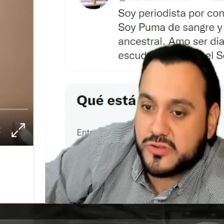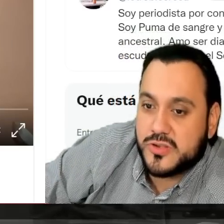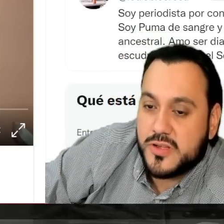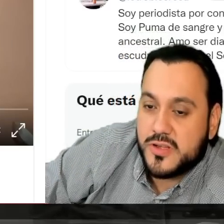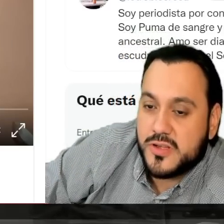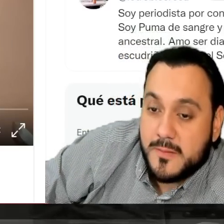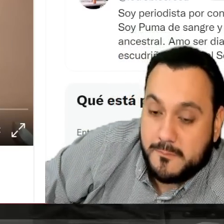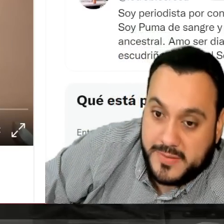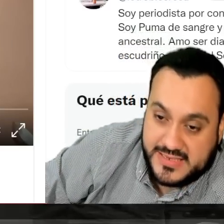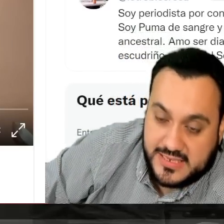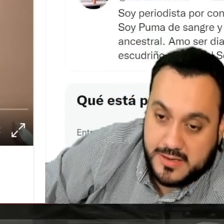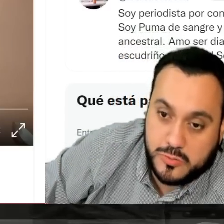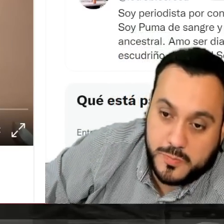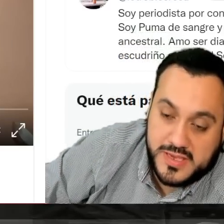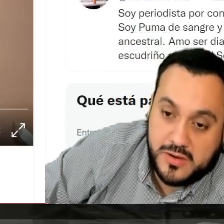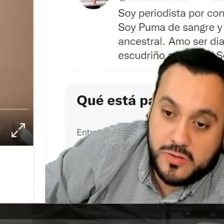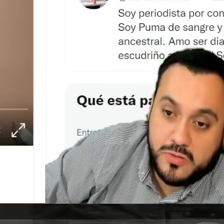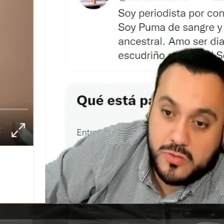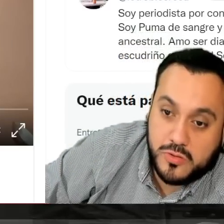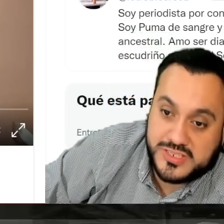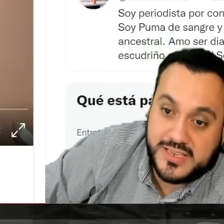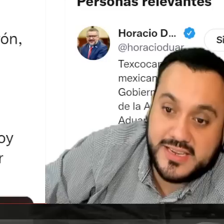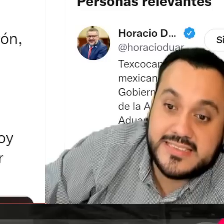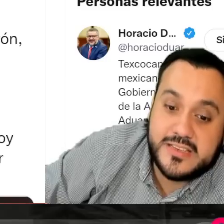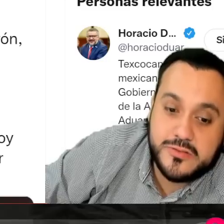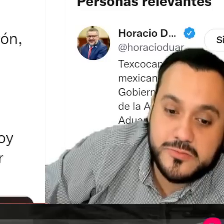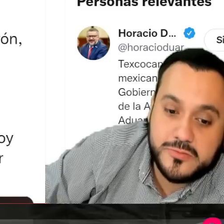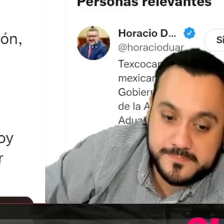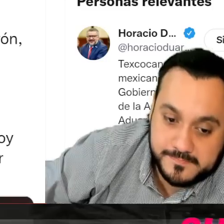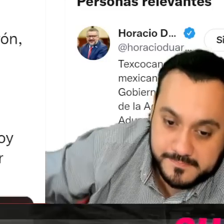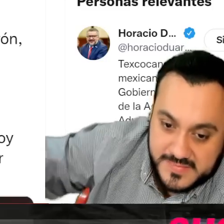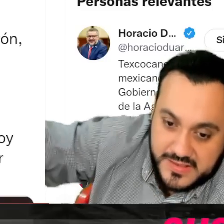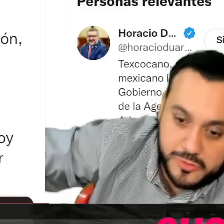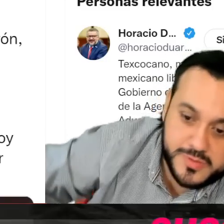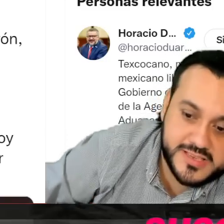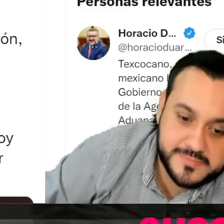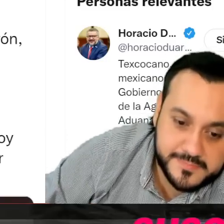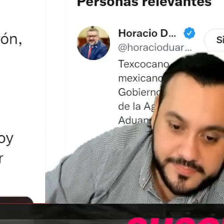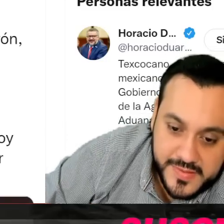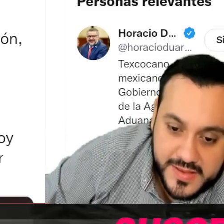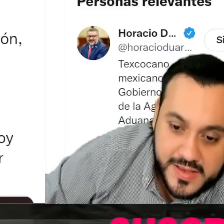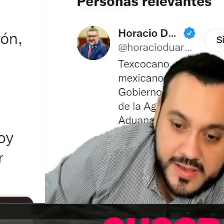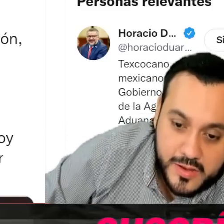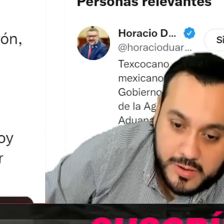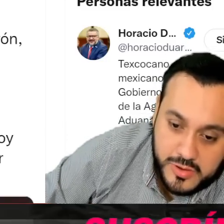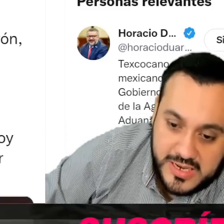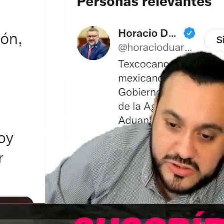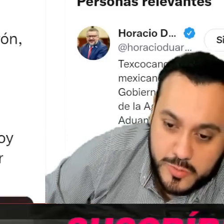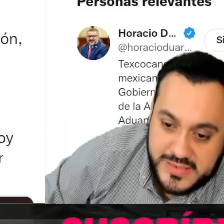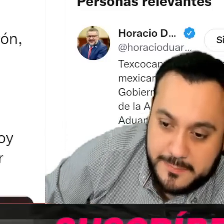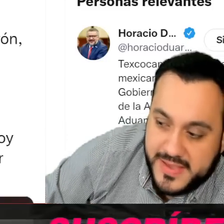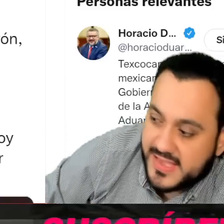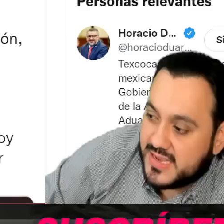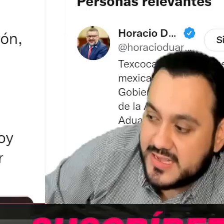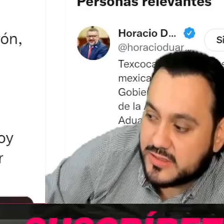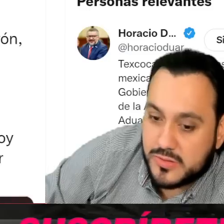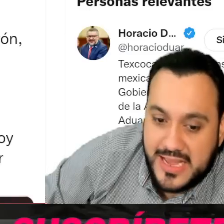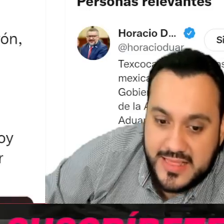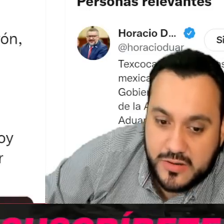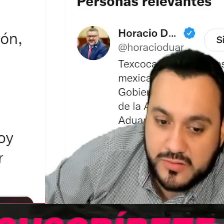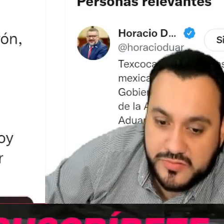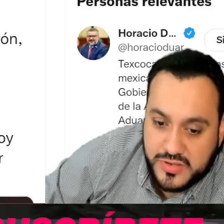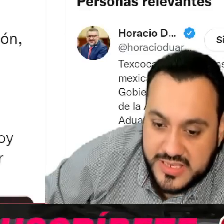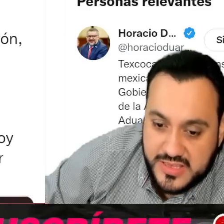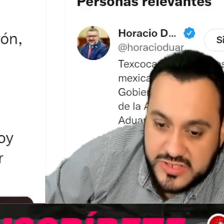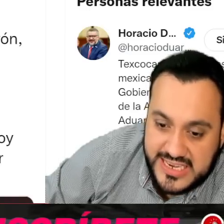de ellos para salvar su pellejo o seguir creciendo entre comillas cuando le dé su nombre de peña nieto